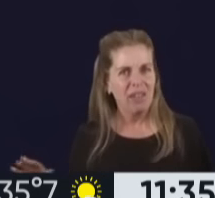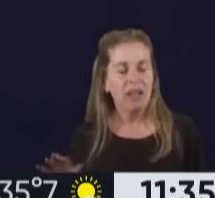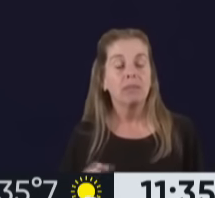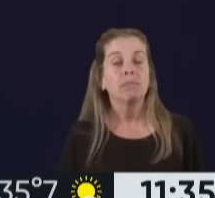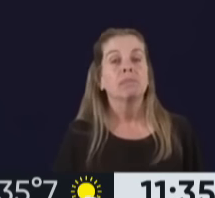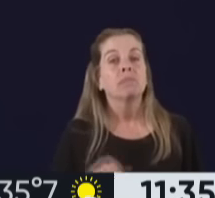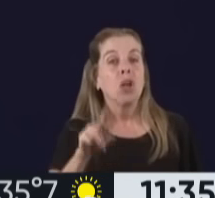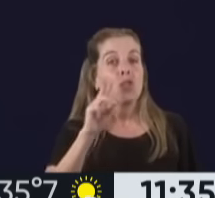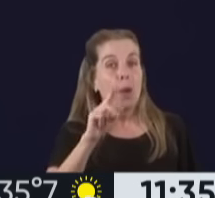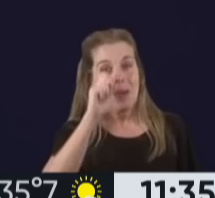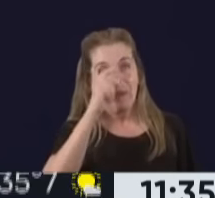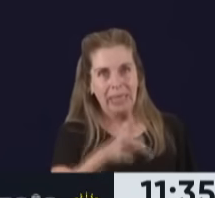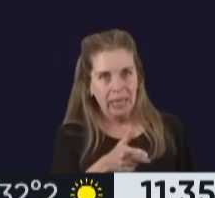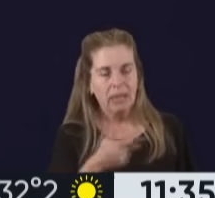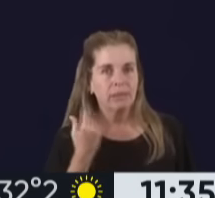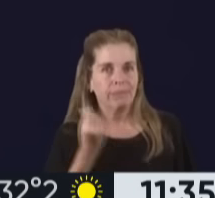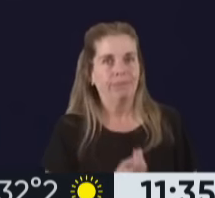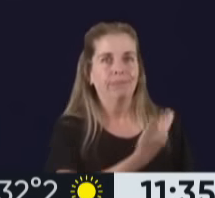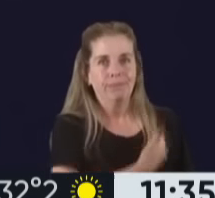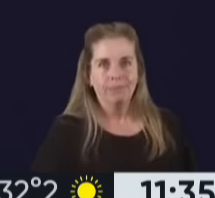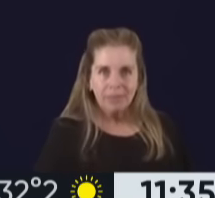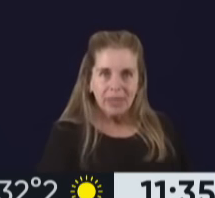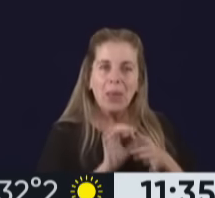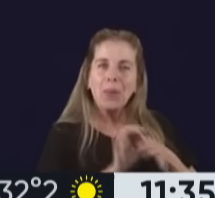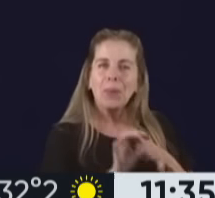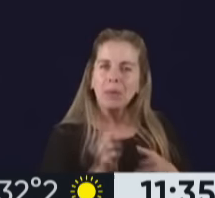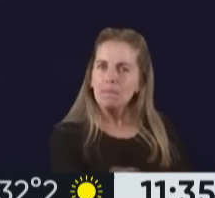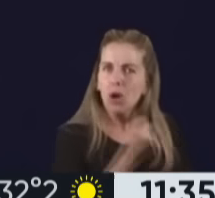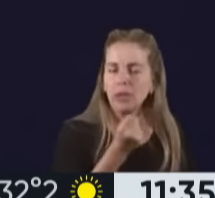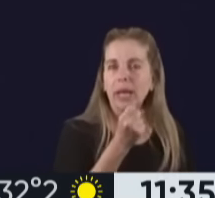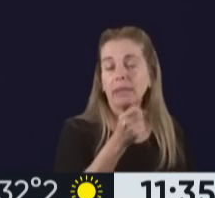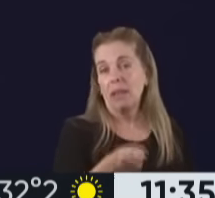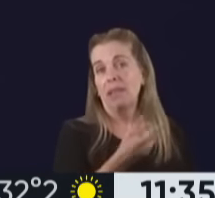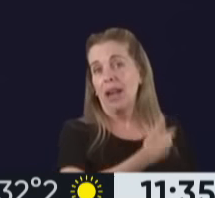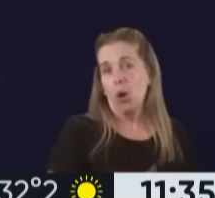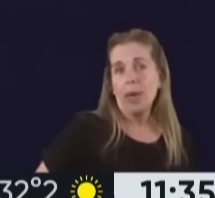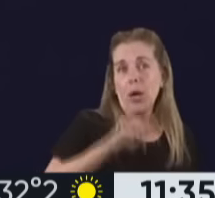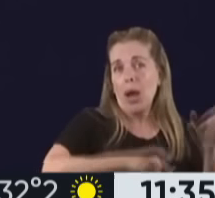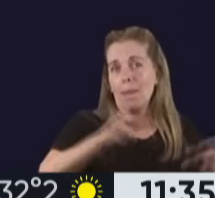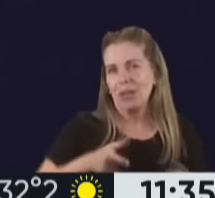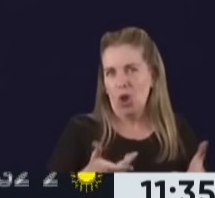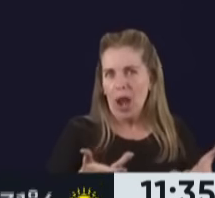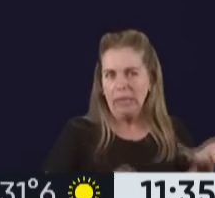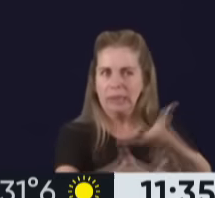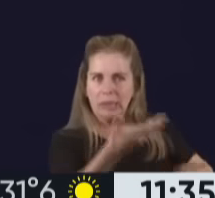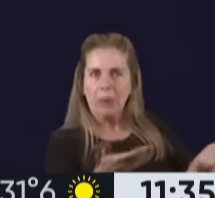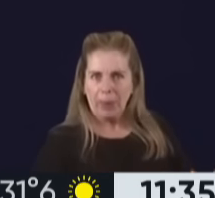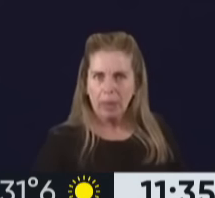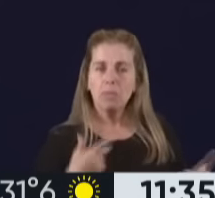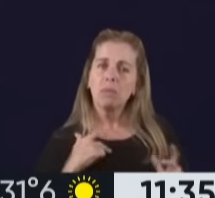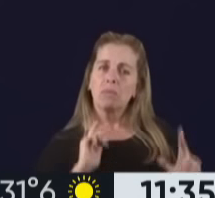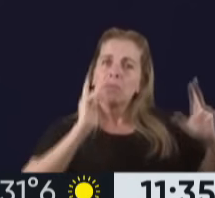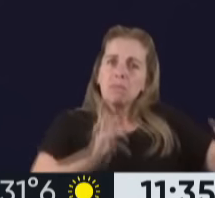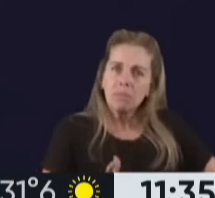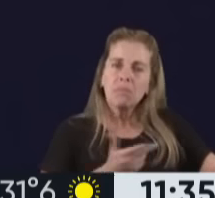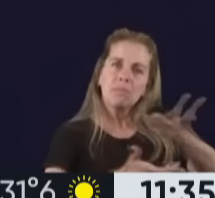fue reconstruir el vínculo de los argentinos con sus representantes. ¿Por qué? Bueno, básicamente porque se habló con la verdad.